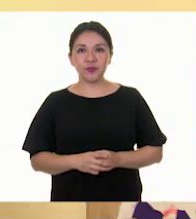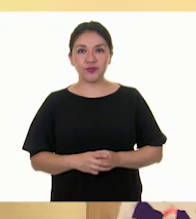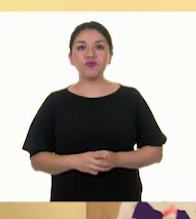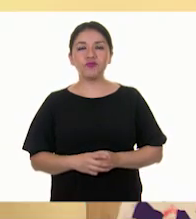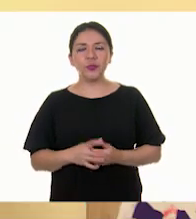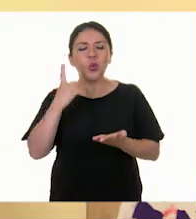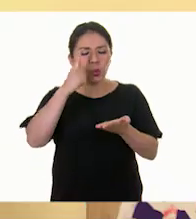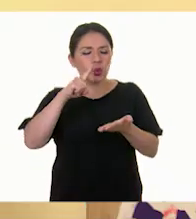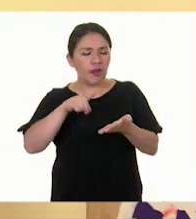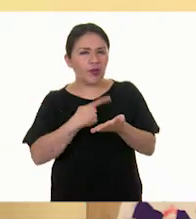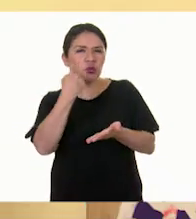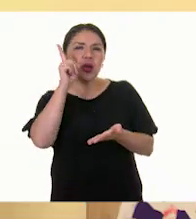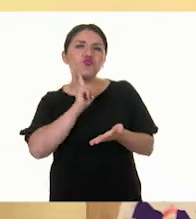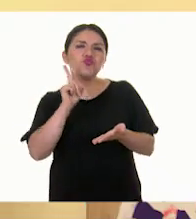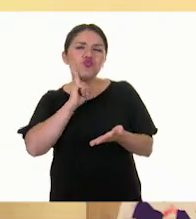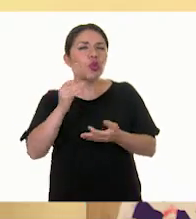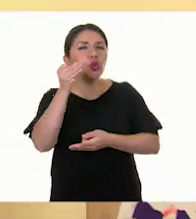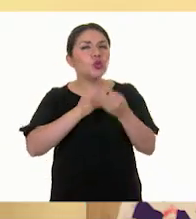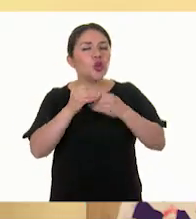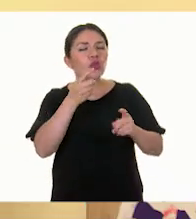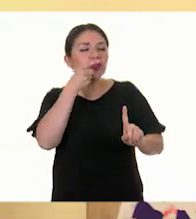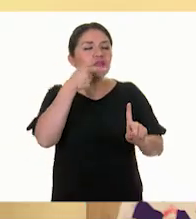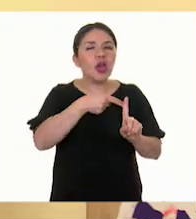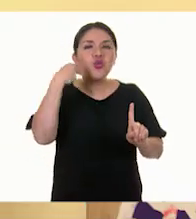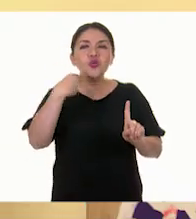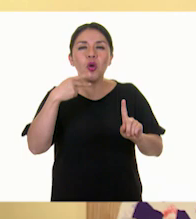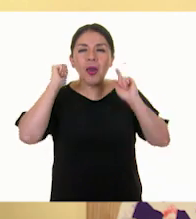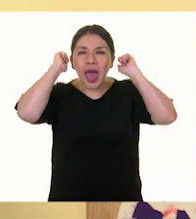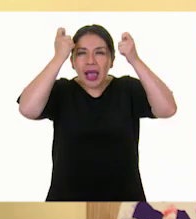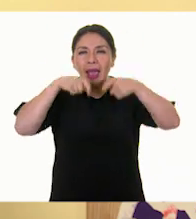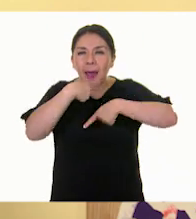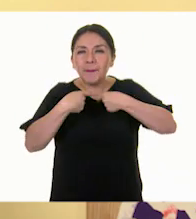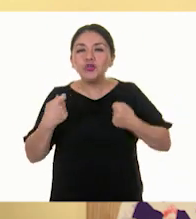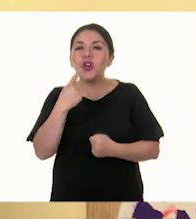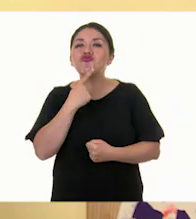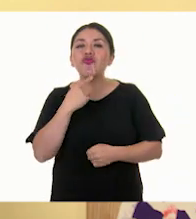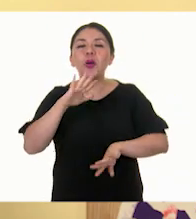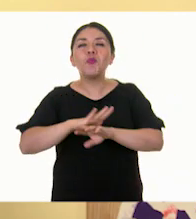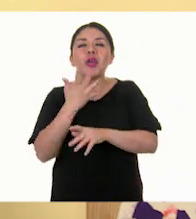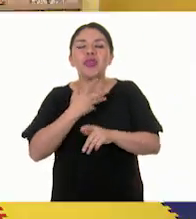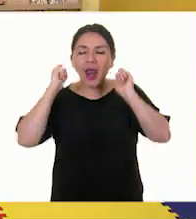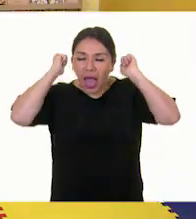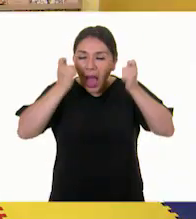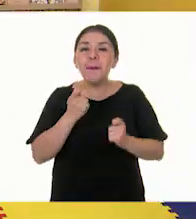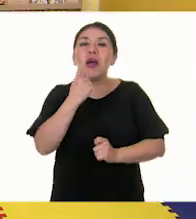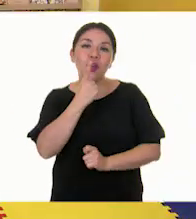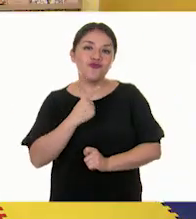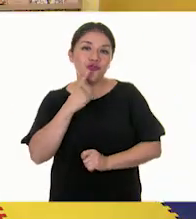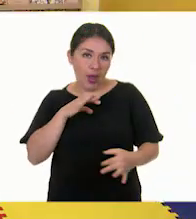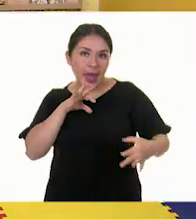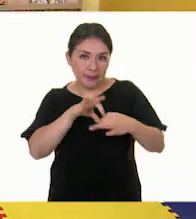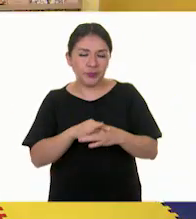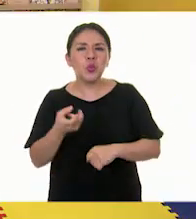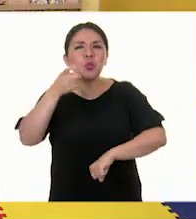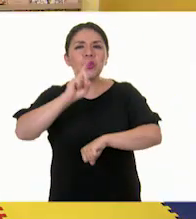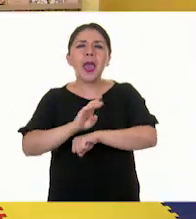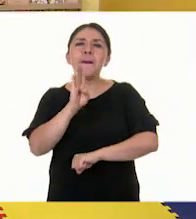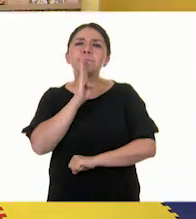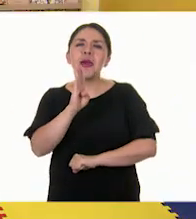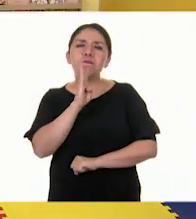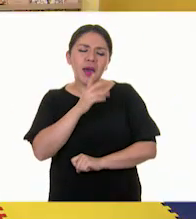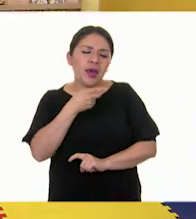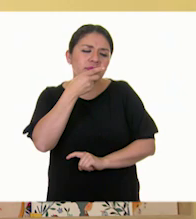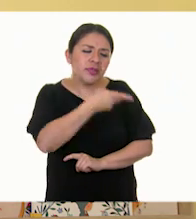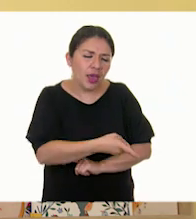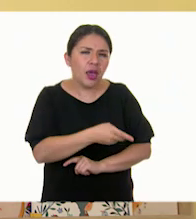Había una vez una niña a la que todos llamaban Caperucita Roja porque usaba una capa de ese color. Un día la mamá de Caperucita